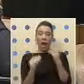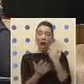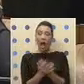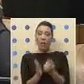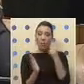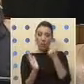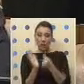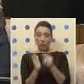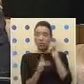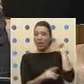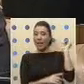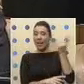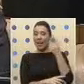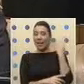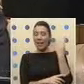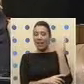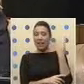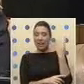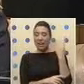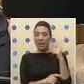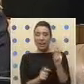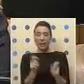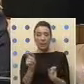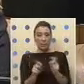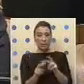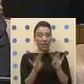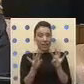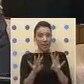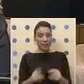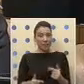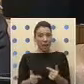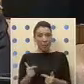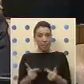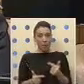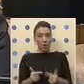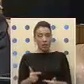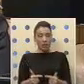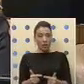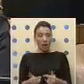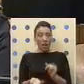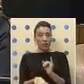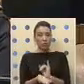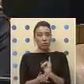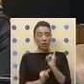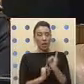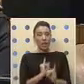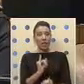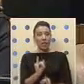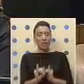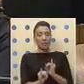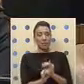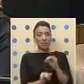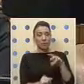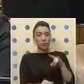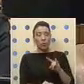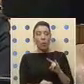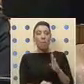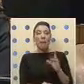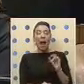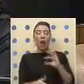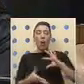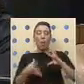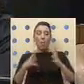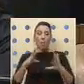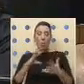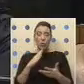reconocimiento general entre quienes elaboran las políticas, los organismos internacionales, Naciones Unidas, el Banco Mundial, e